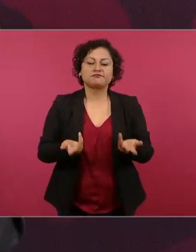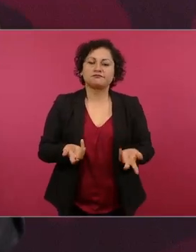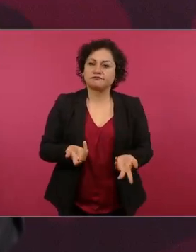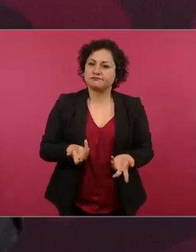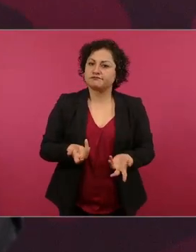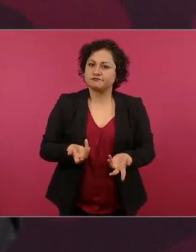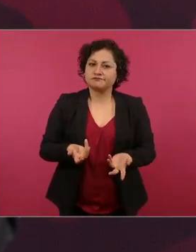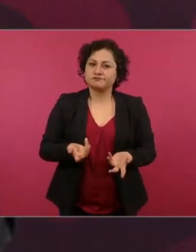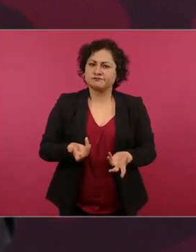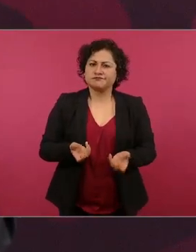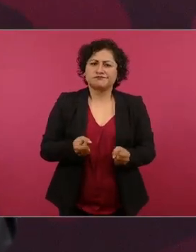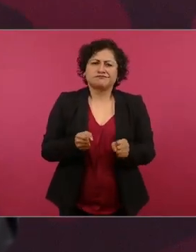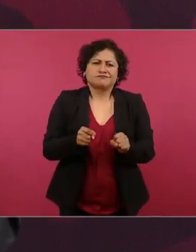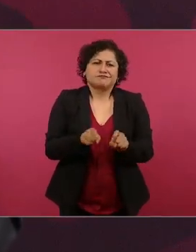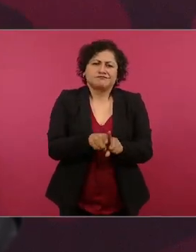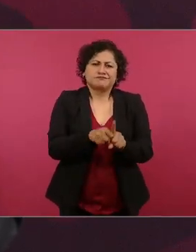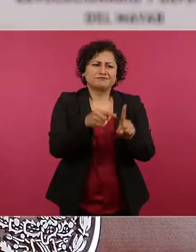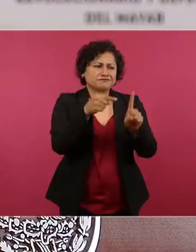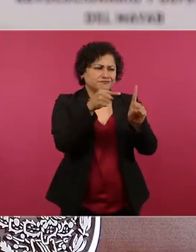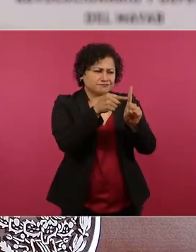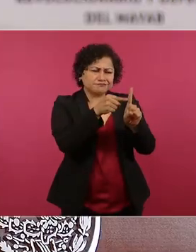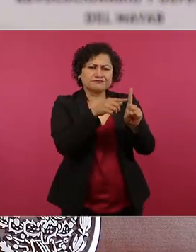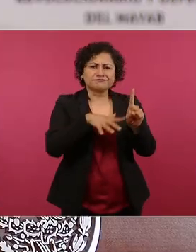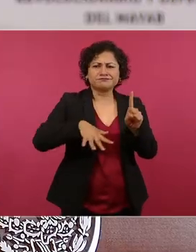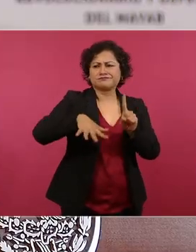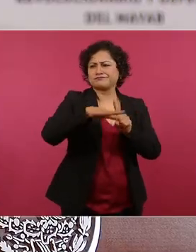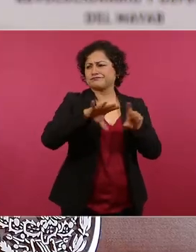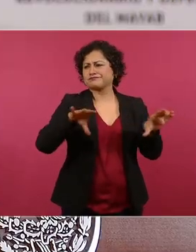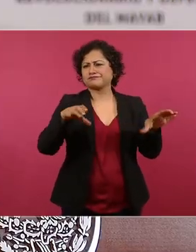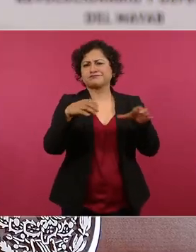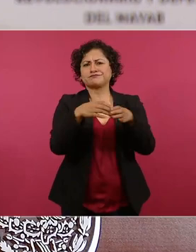de los periodistas al servicio